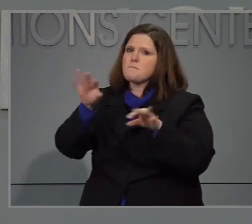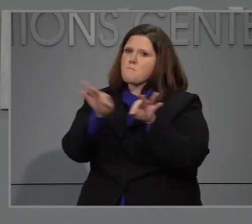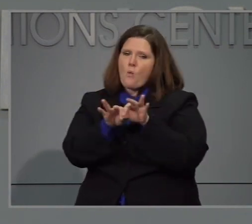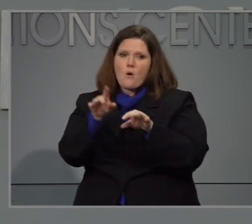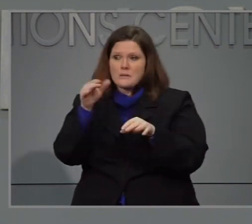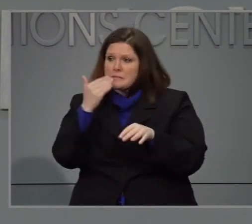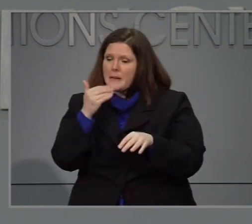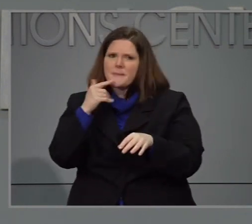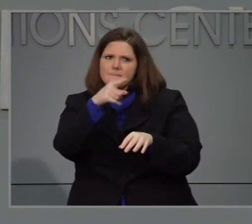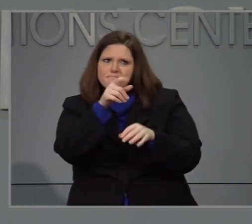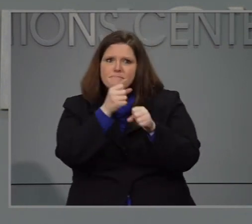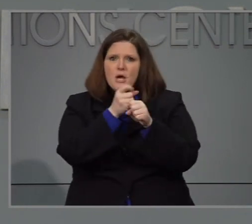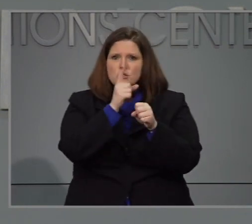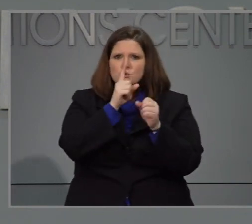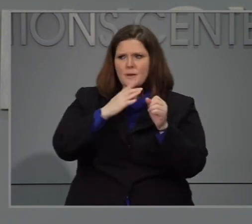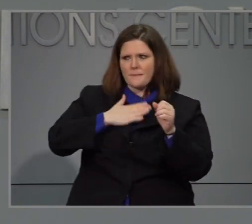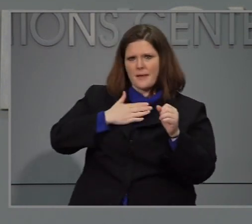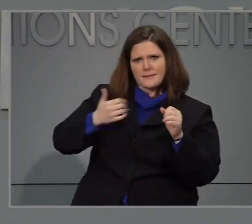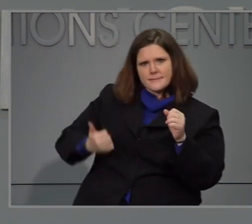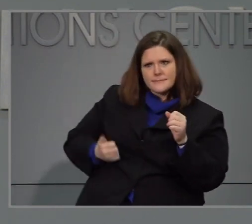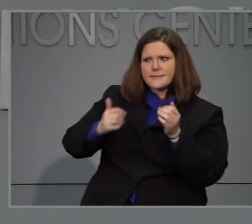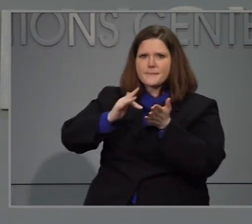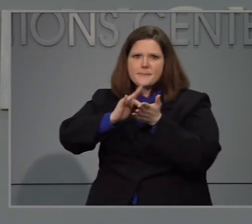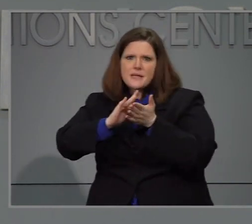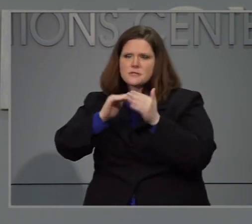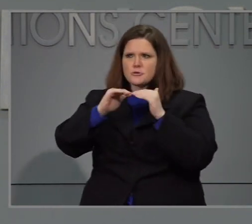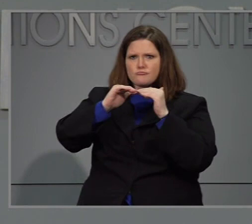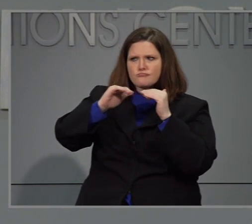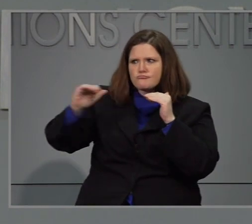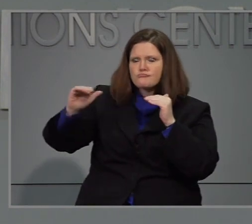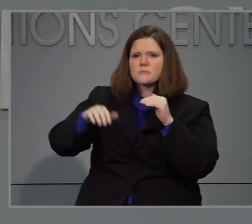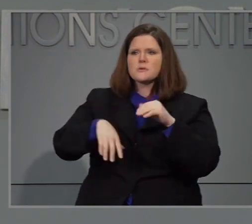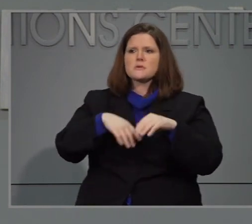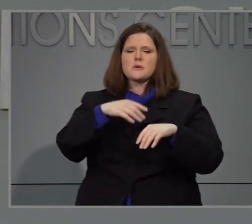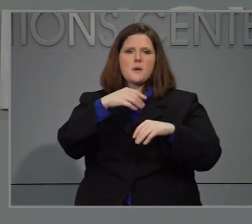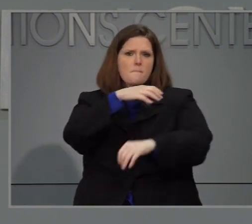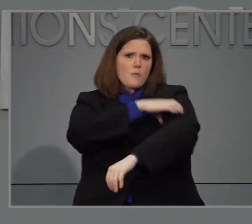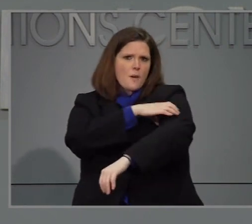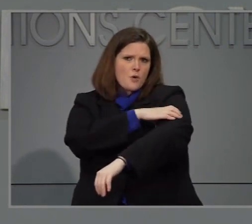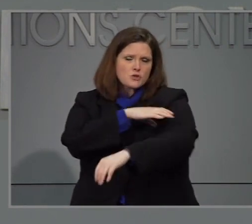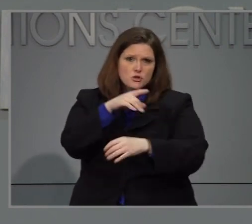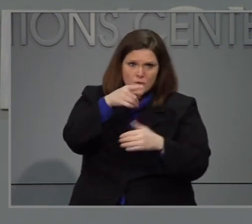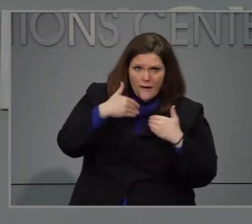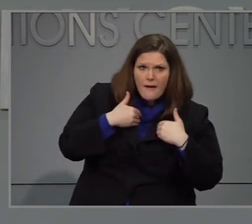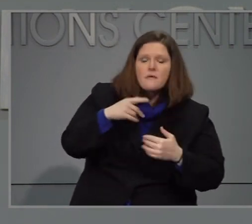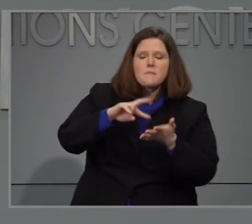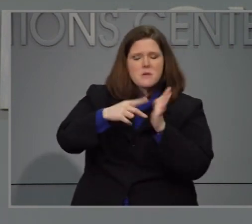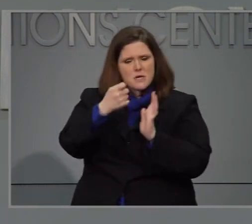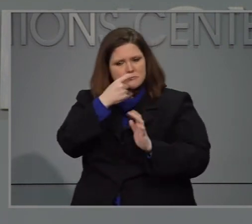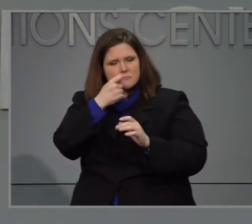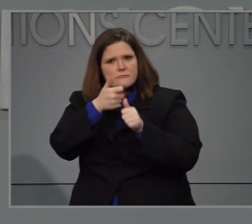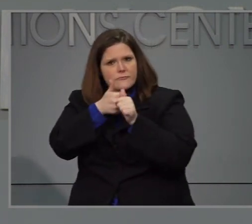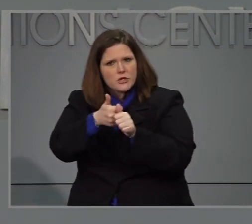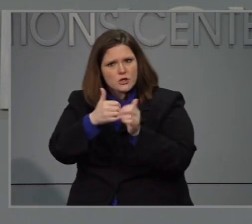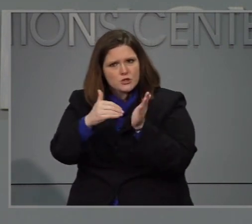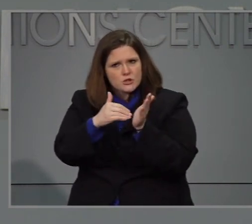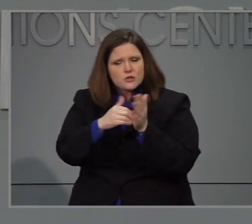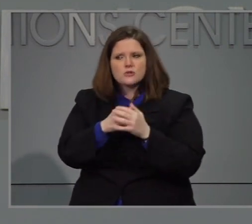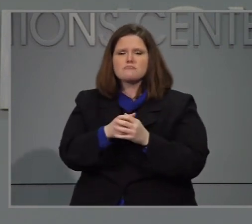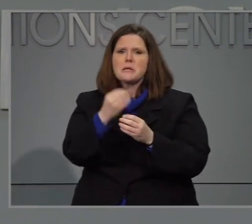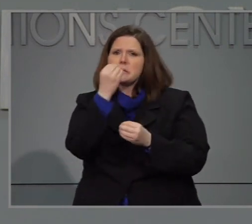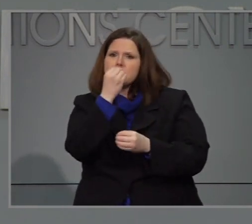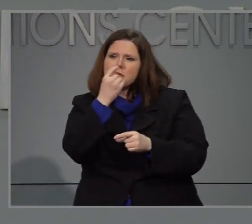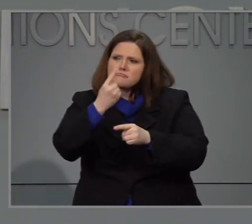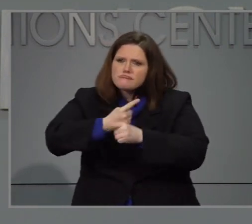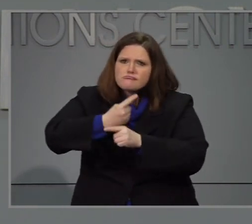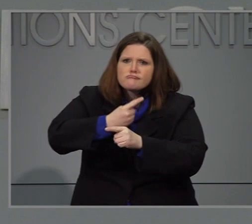que su nivel de azúcar esté adecuado, que tomen su medicina para la presión todos los días y que todos nosotros estemos comiendo bien